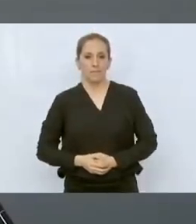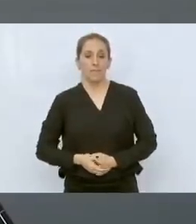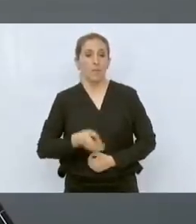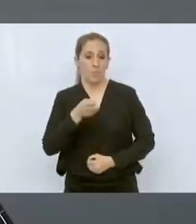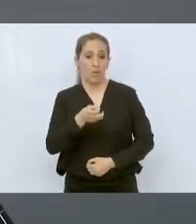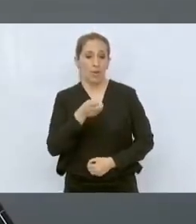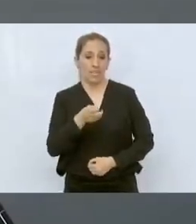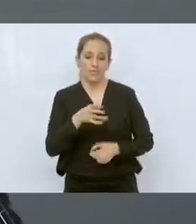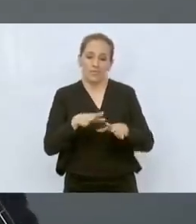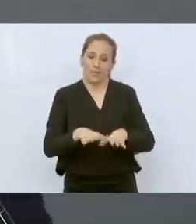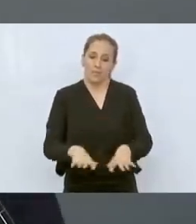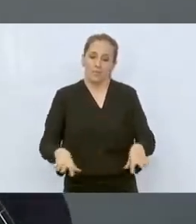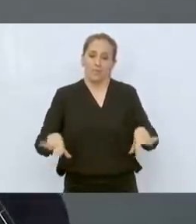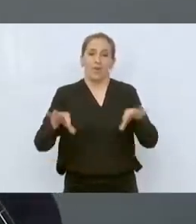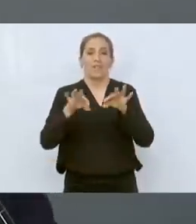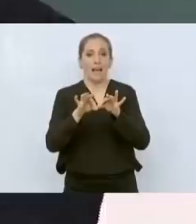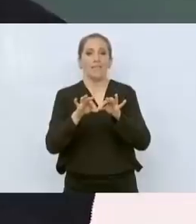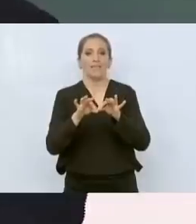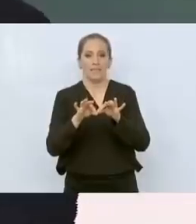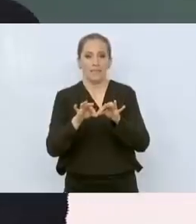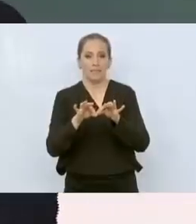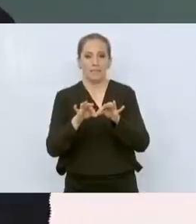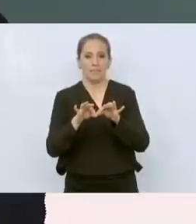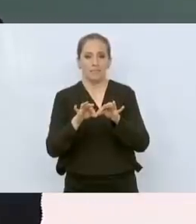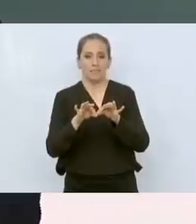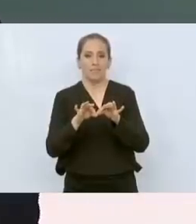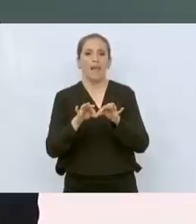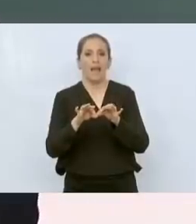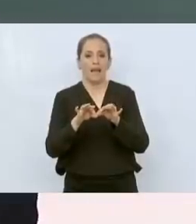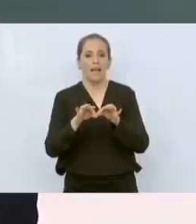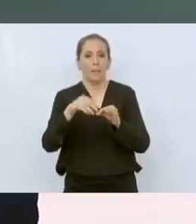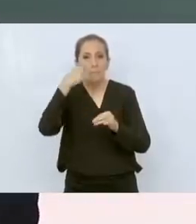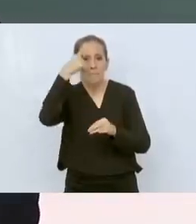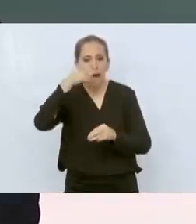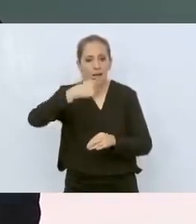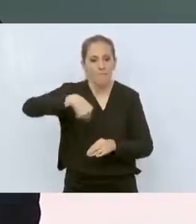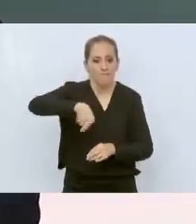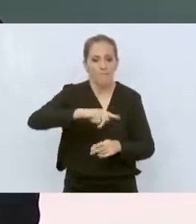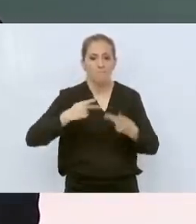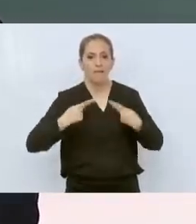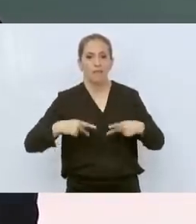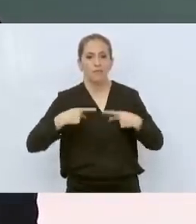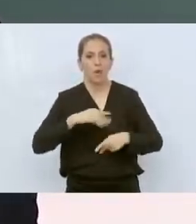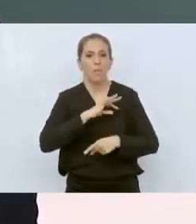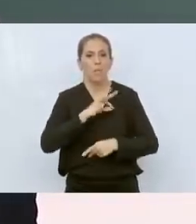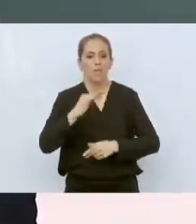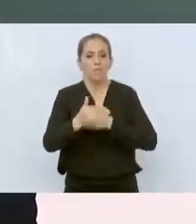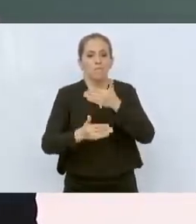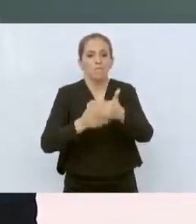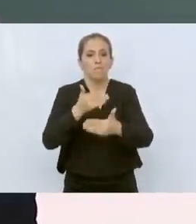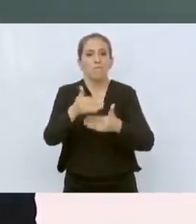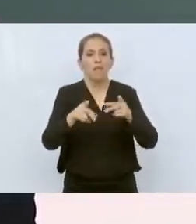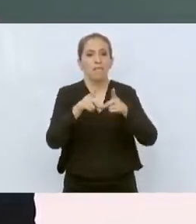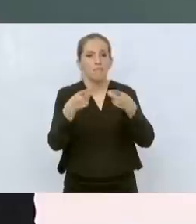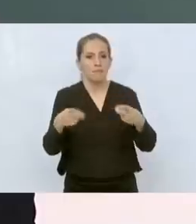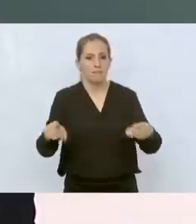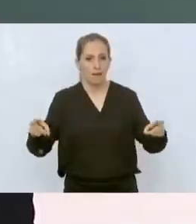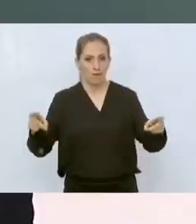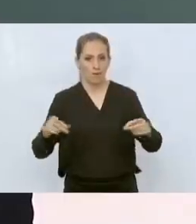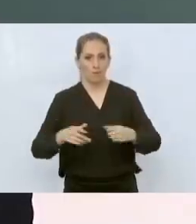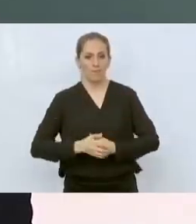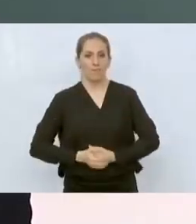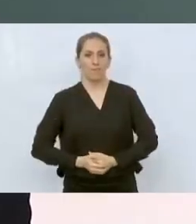muy importante la cooperación para el desarrollo. El que se